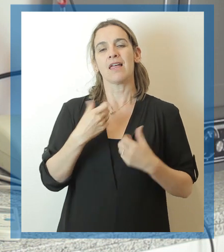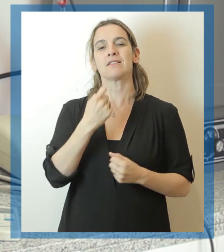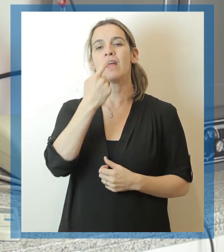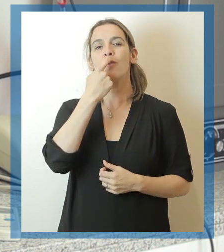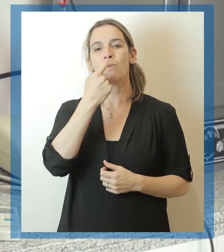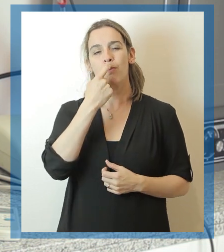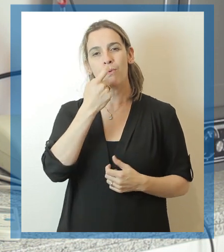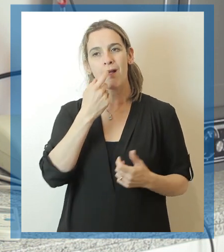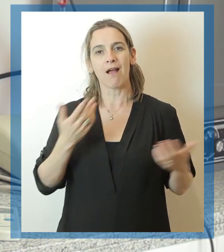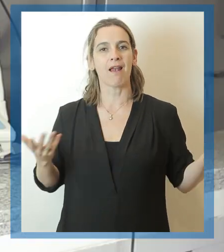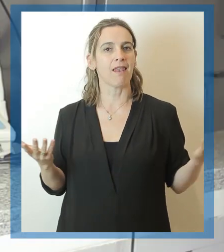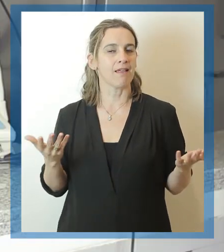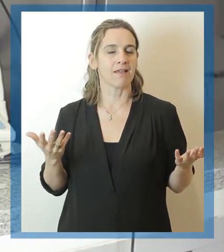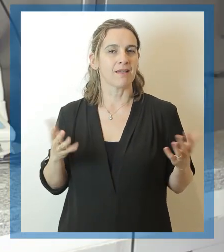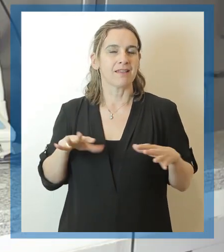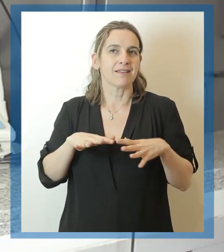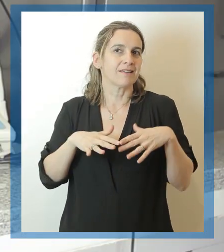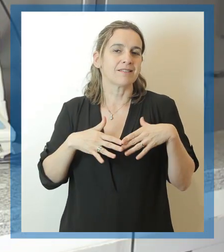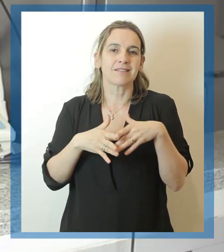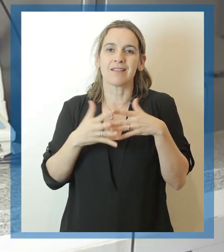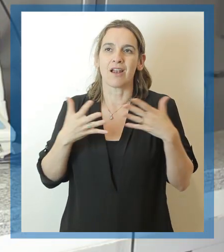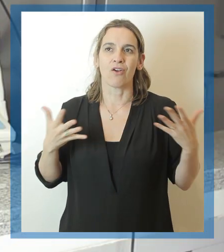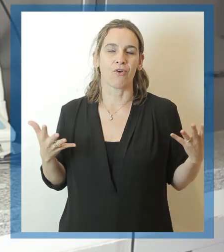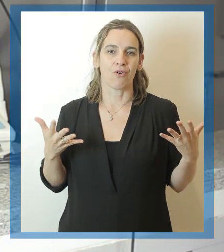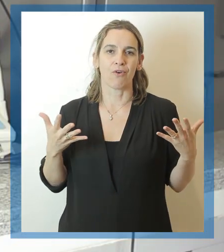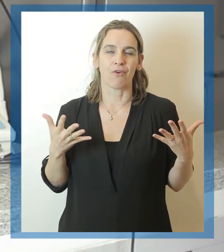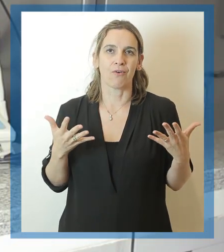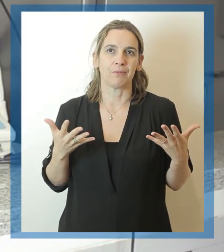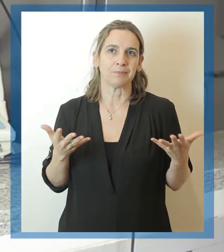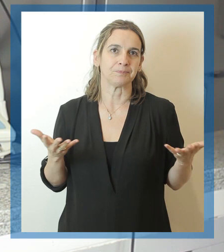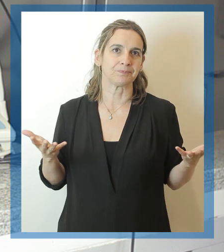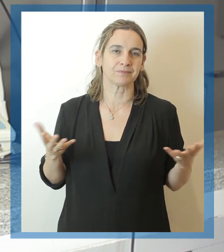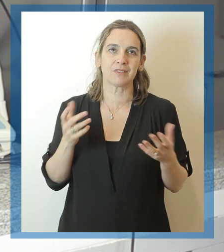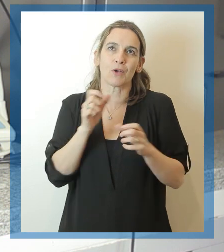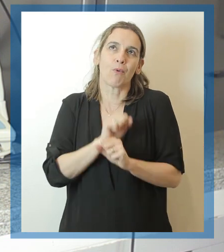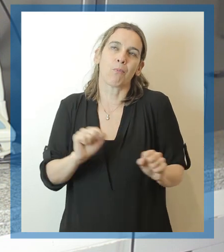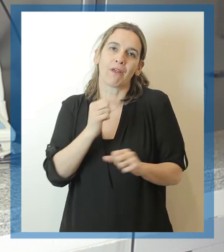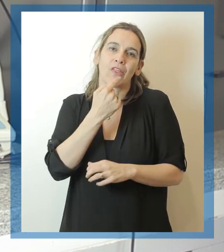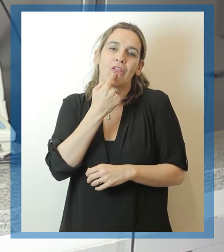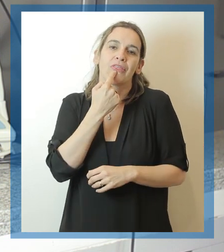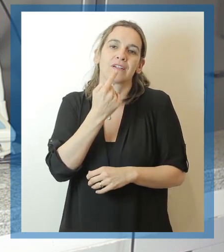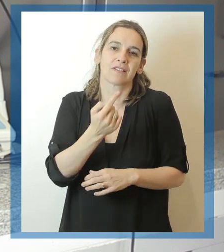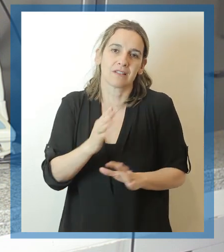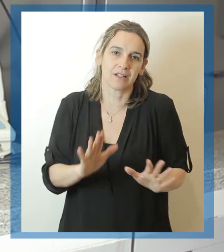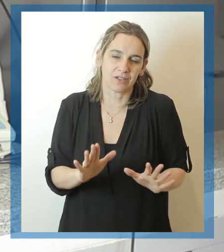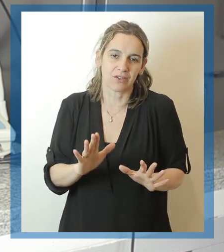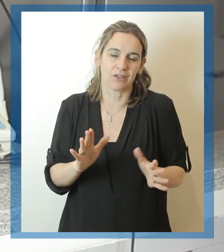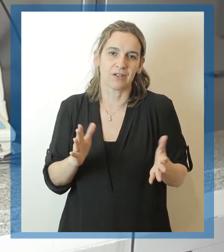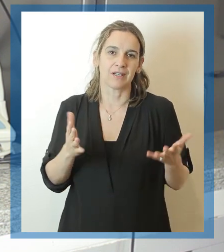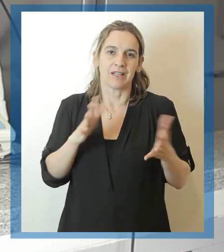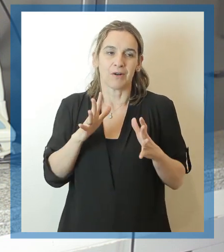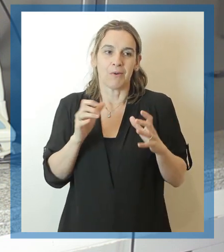bárbaro. Una idea genial. Y la salud bucal, bueno, eso es algo que